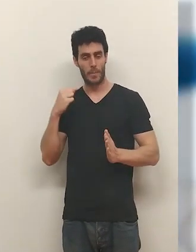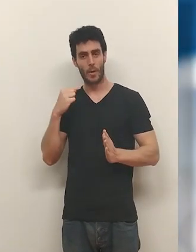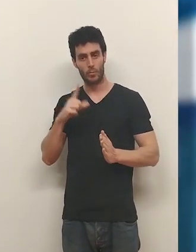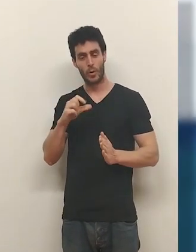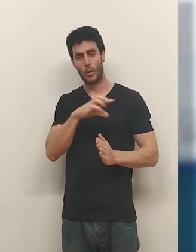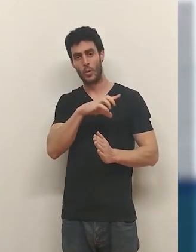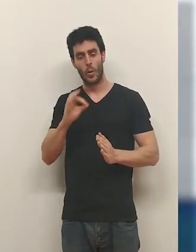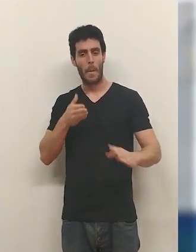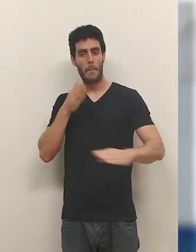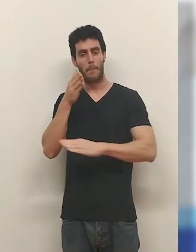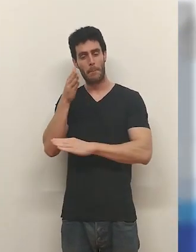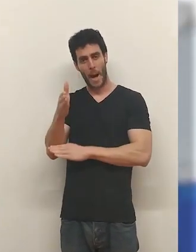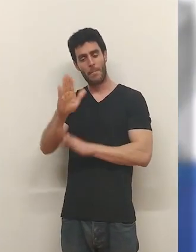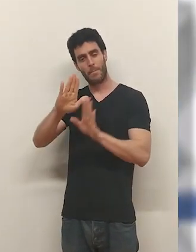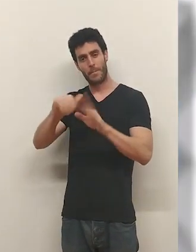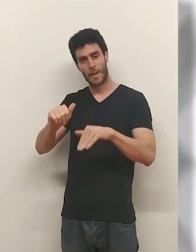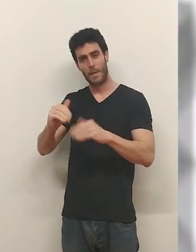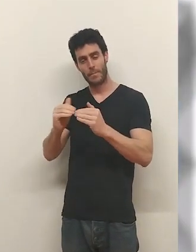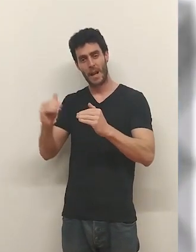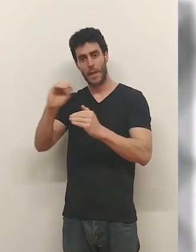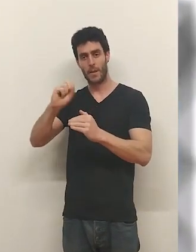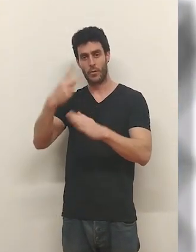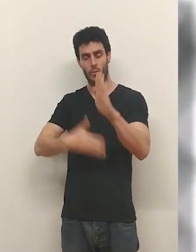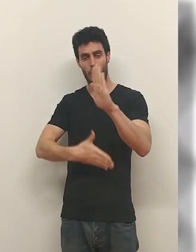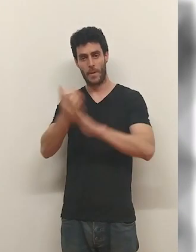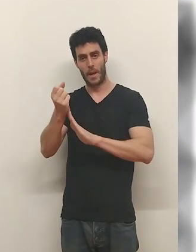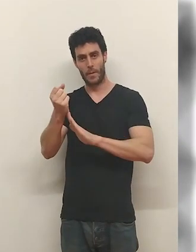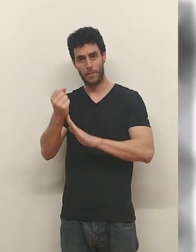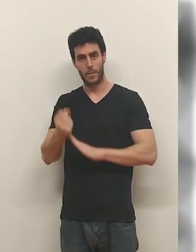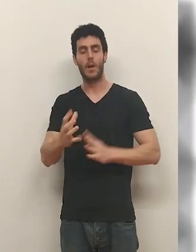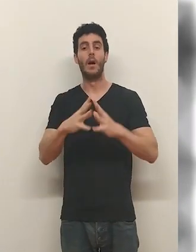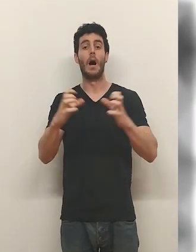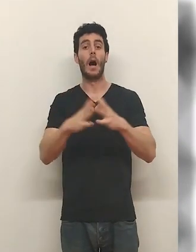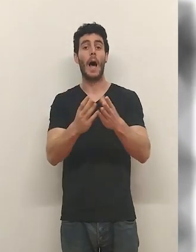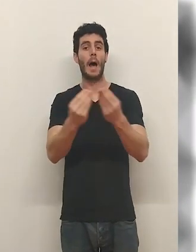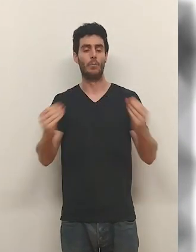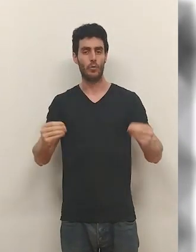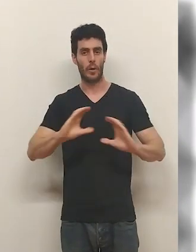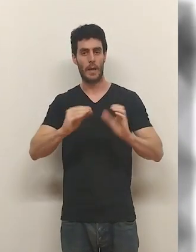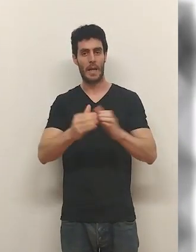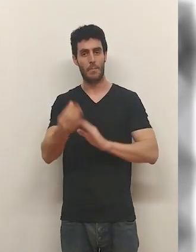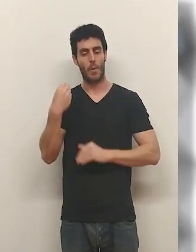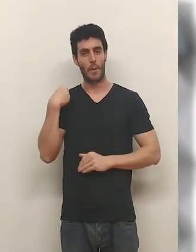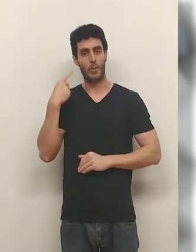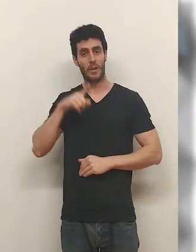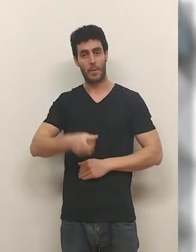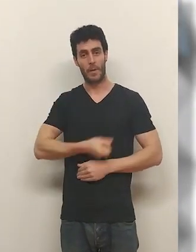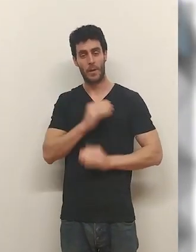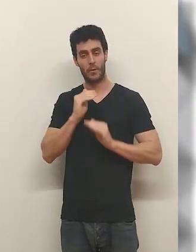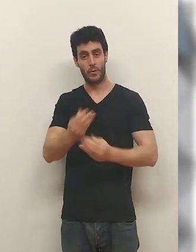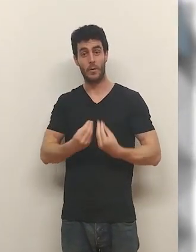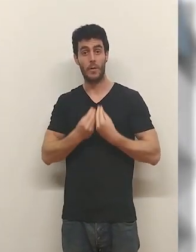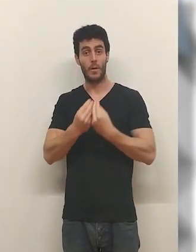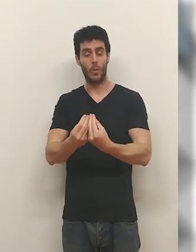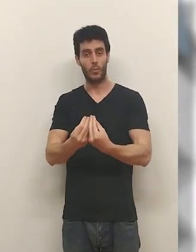llevará a Lugo para disputar la ida de la final por el ascenso a segunda federación. Mucha ilusión en el equipo calciatense y en su afición que la